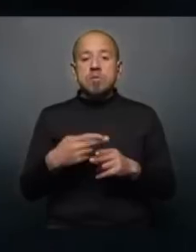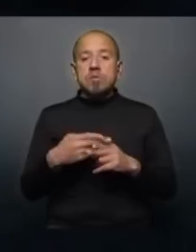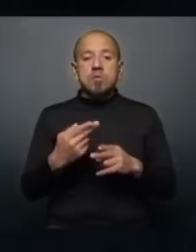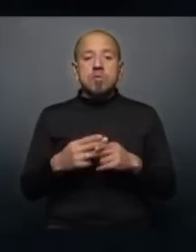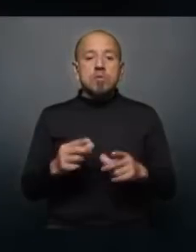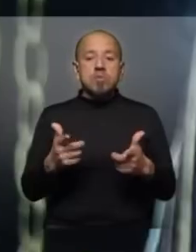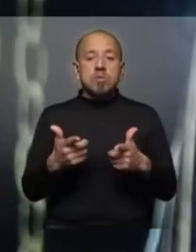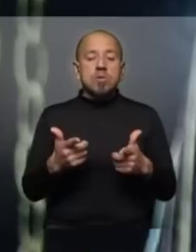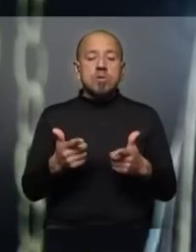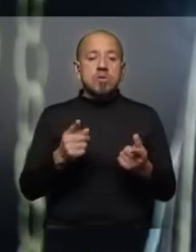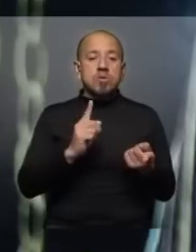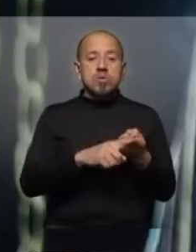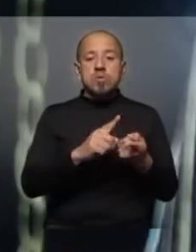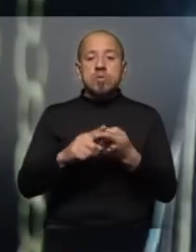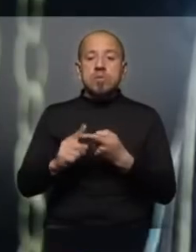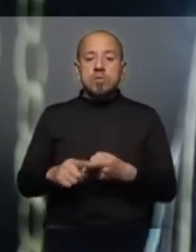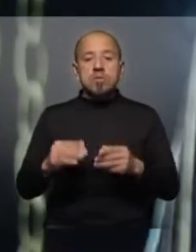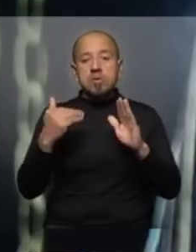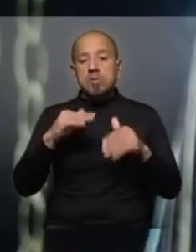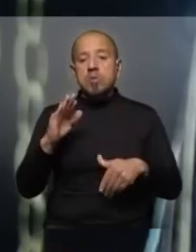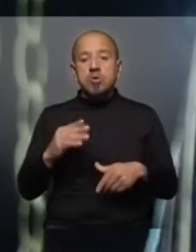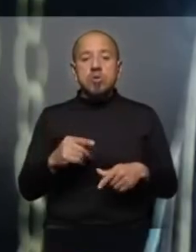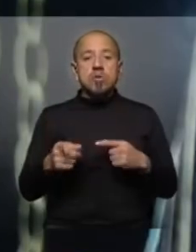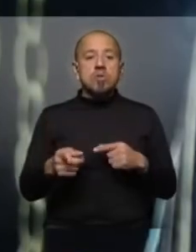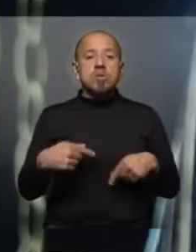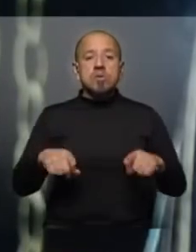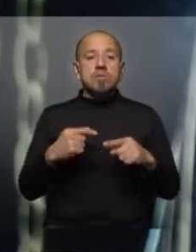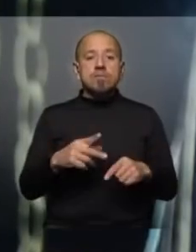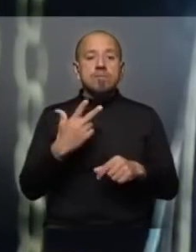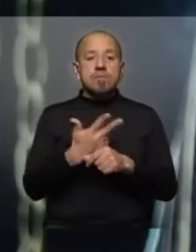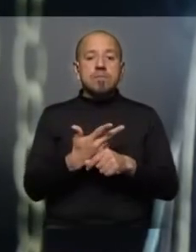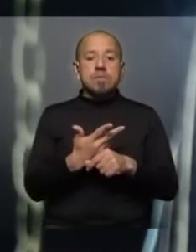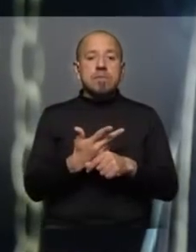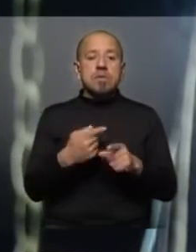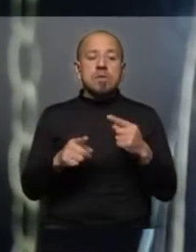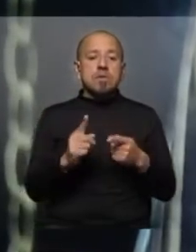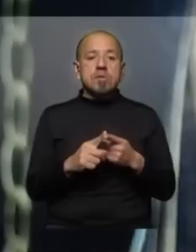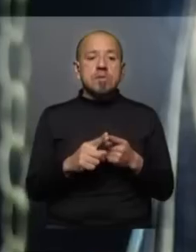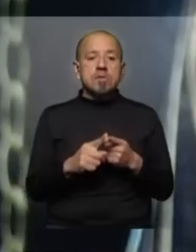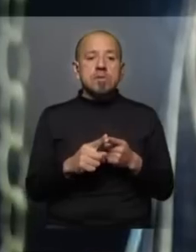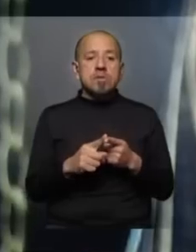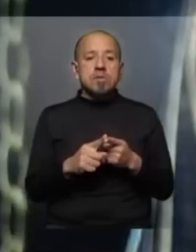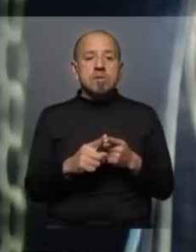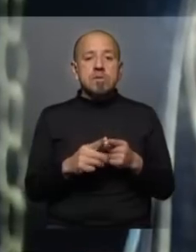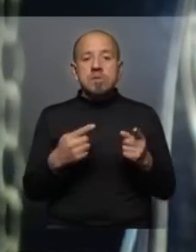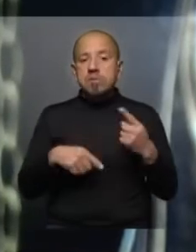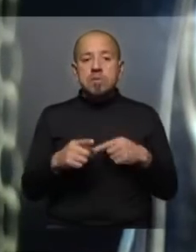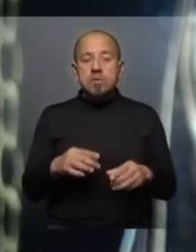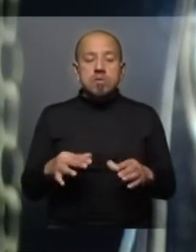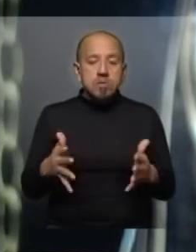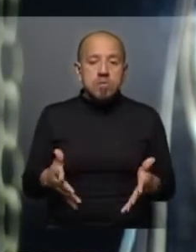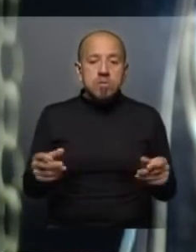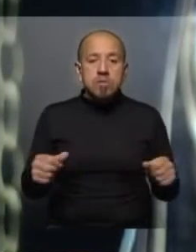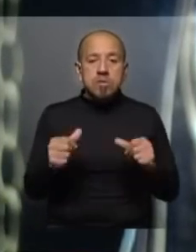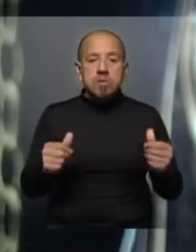eh No buscan obtener las mayorías que tienen que obtener que son 35 del senado de la República y pero ni siquiera lo intentan porque el